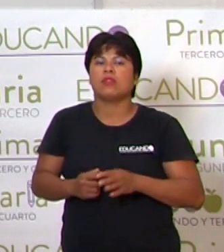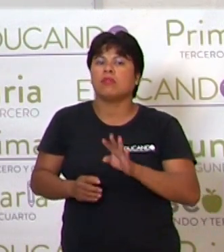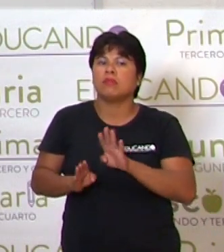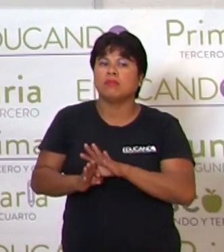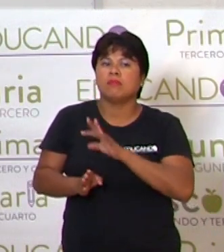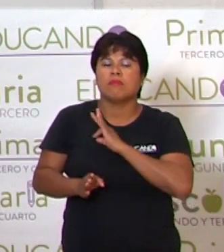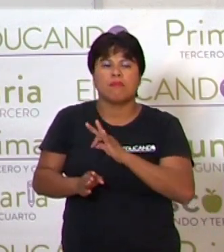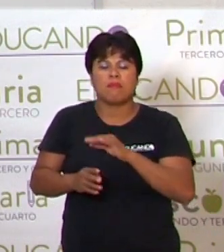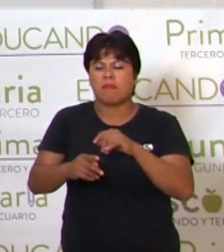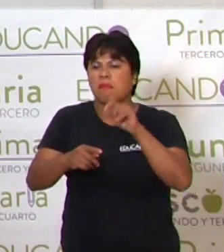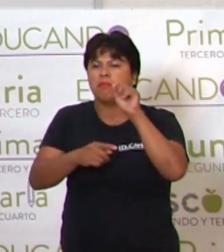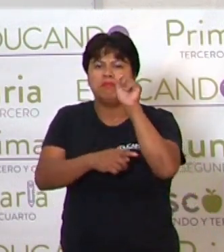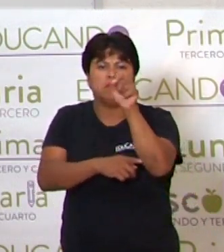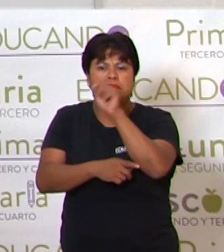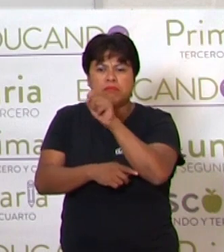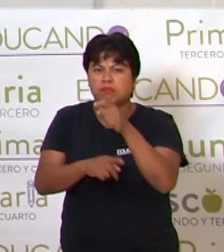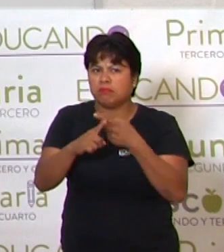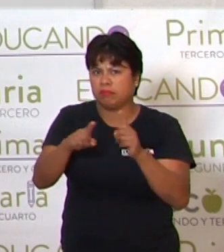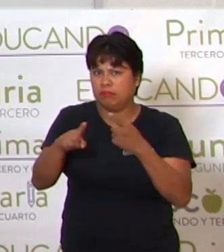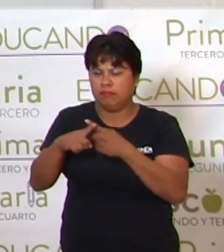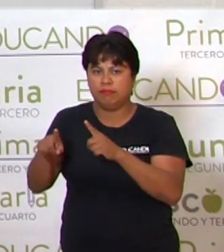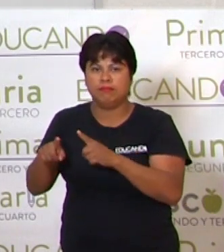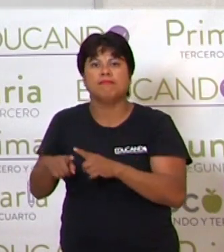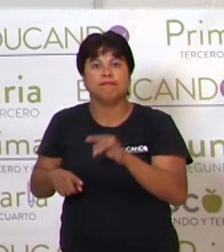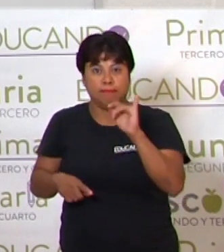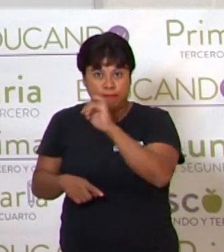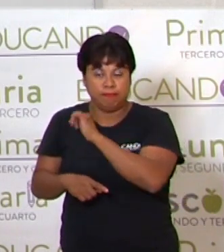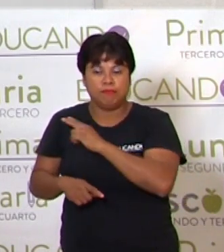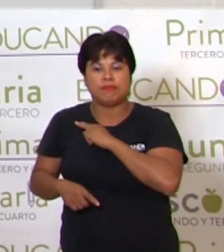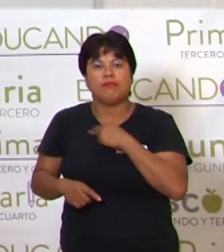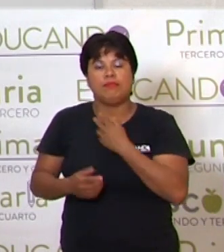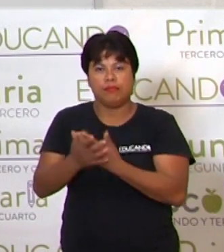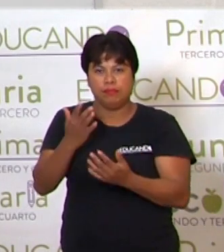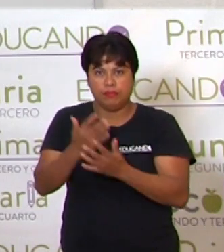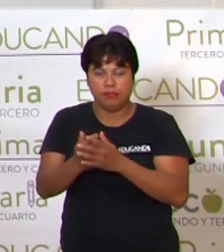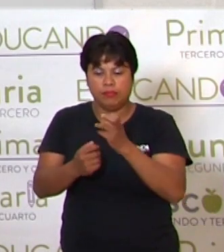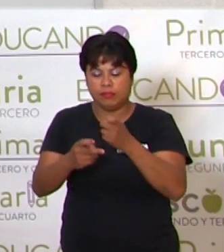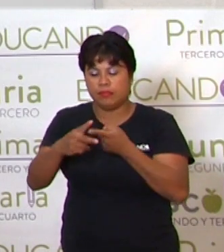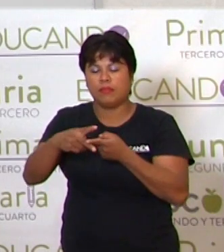decir? Otros puntos de referencia, ¿sí? Vamos a marcar un ángulo.